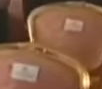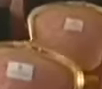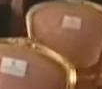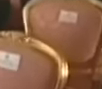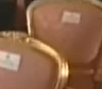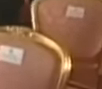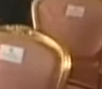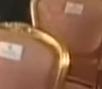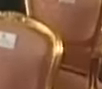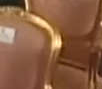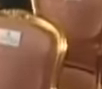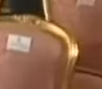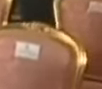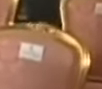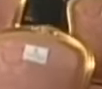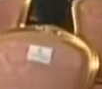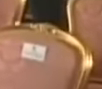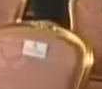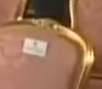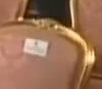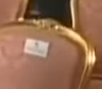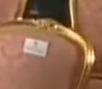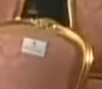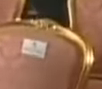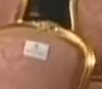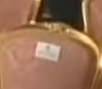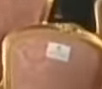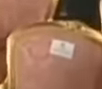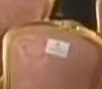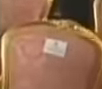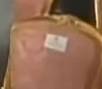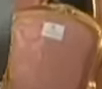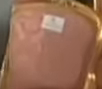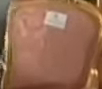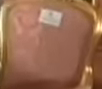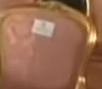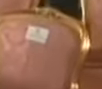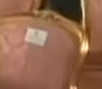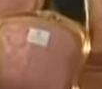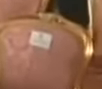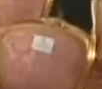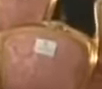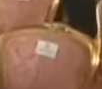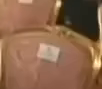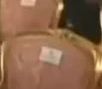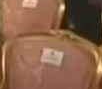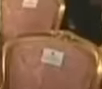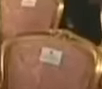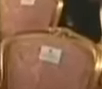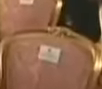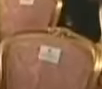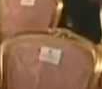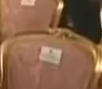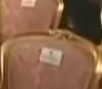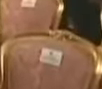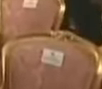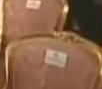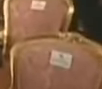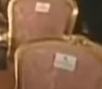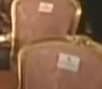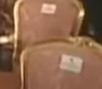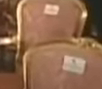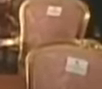Bolivariana, el fiscal general de la República, doctor Tarek William Saab. Y es que hay que destacar que el